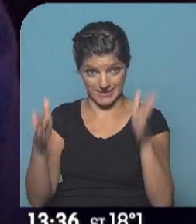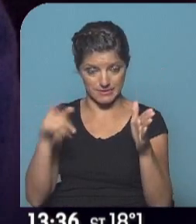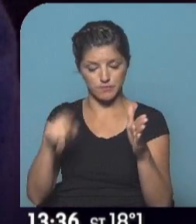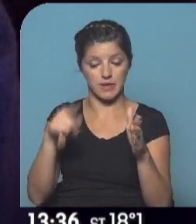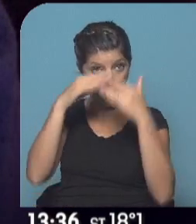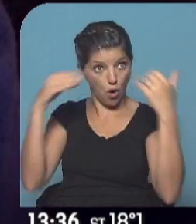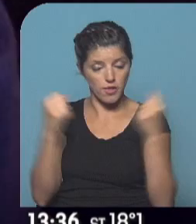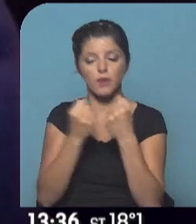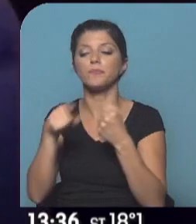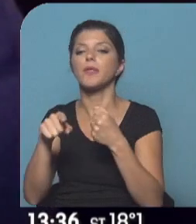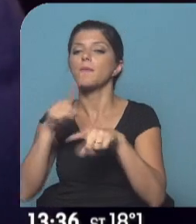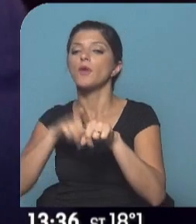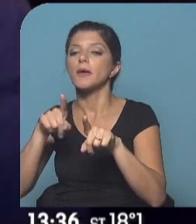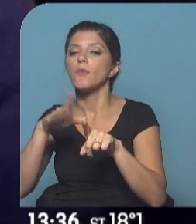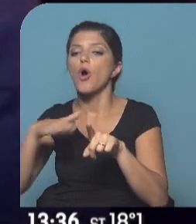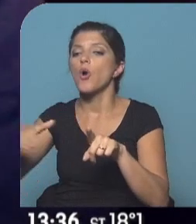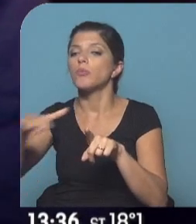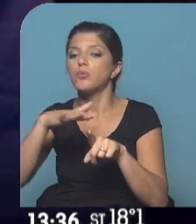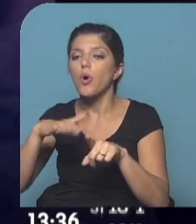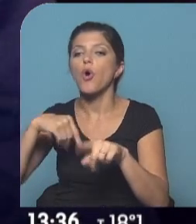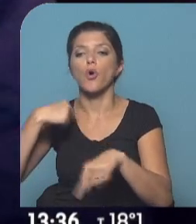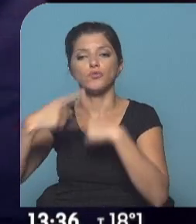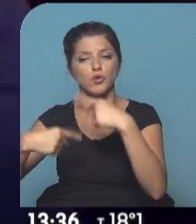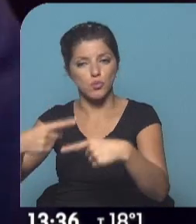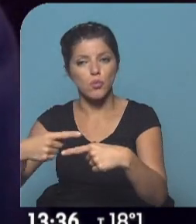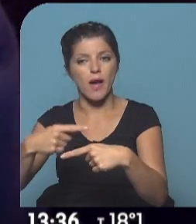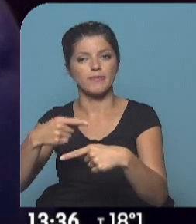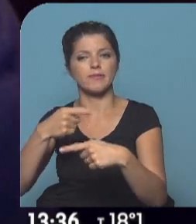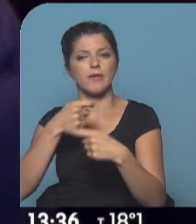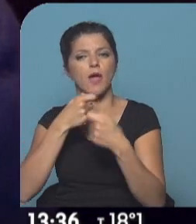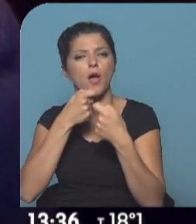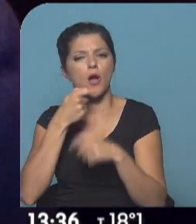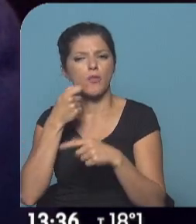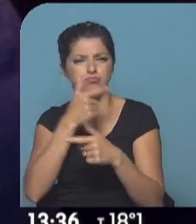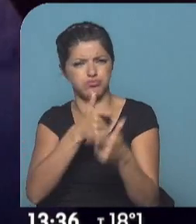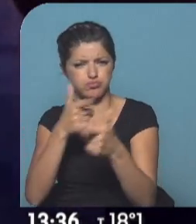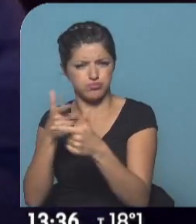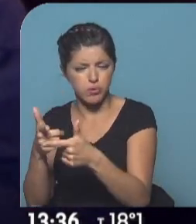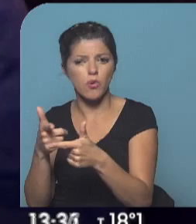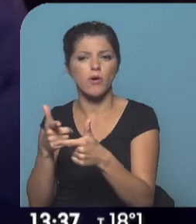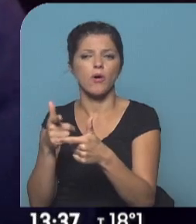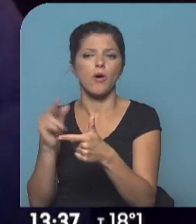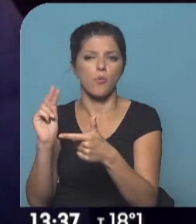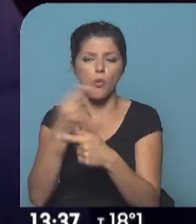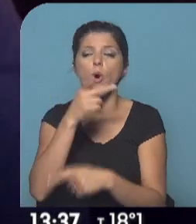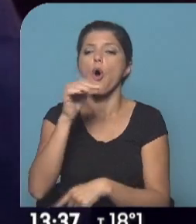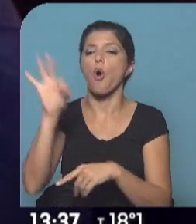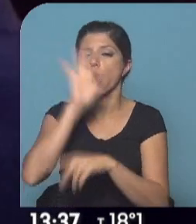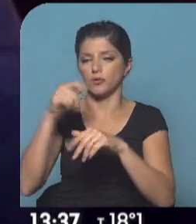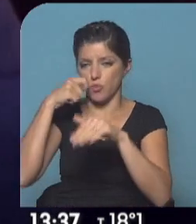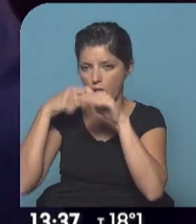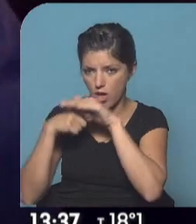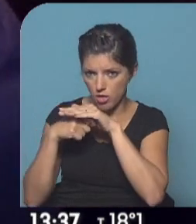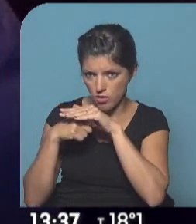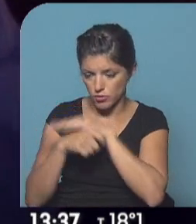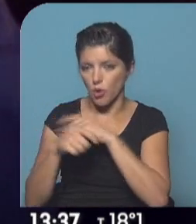fuego prosigue con comportamientos criminales, como es droga, como es